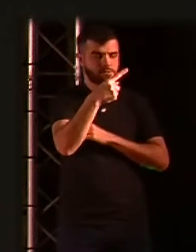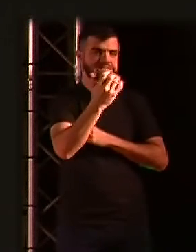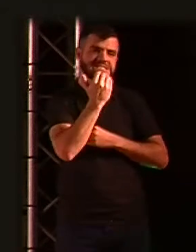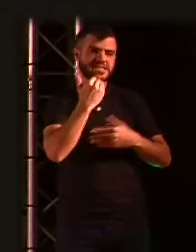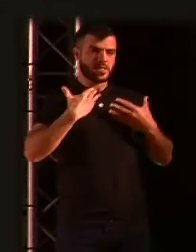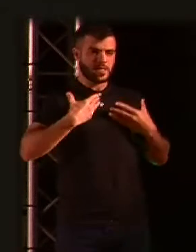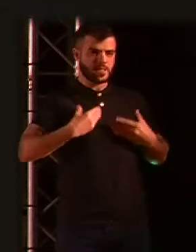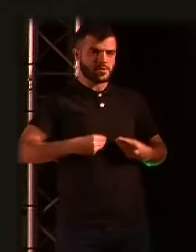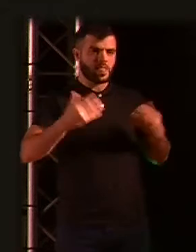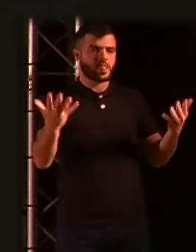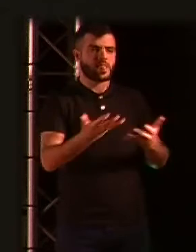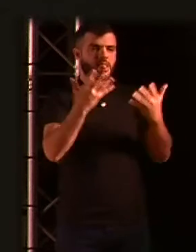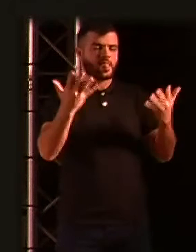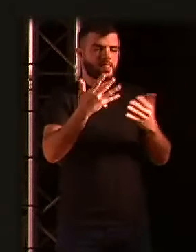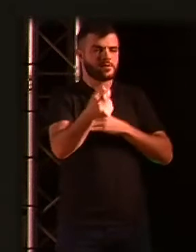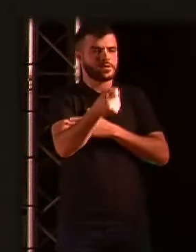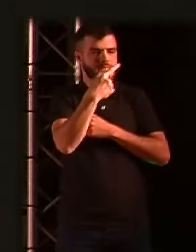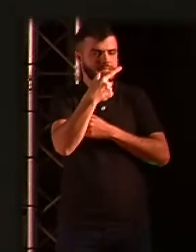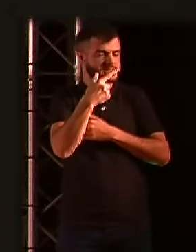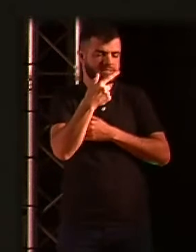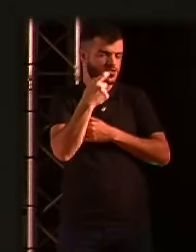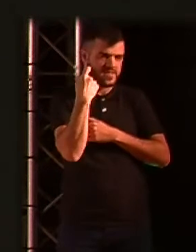necesario el tratamiento farmacológico.